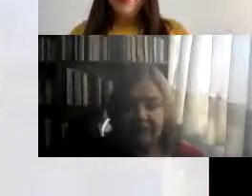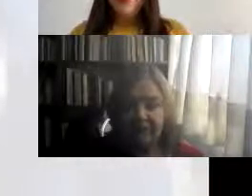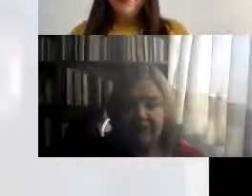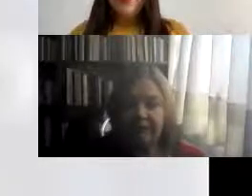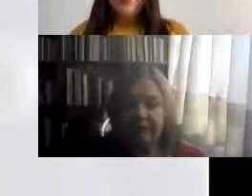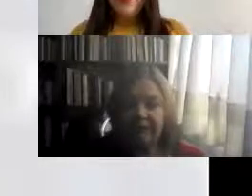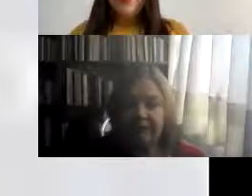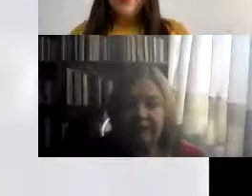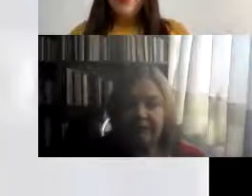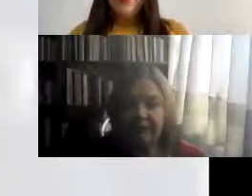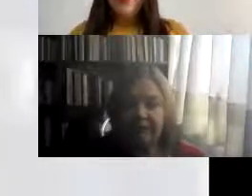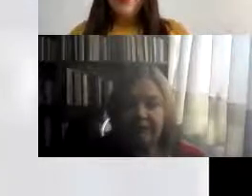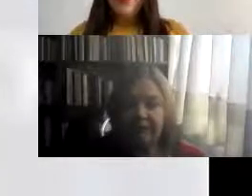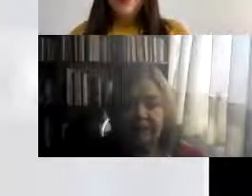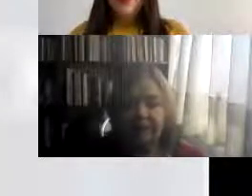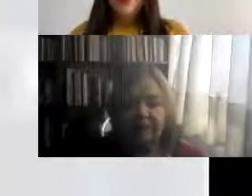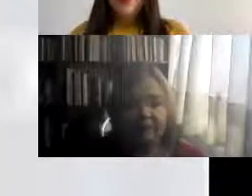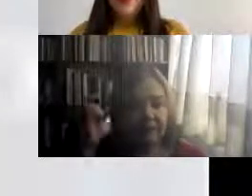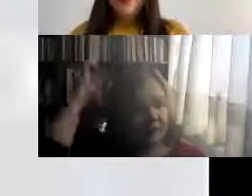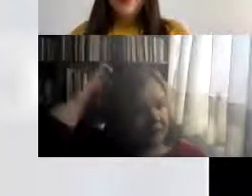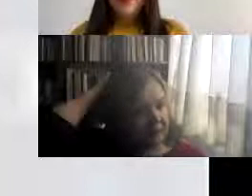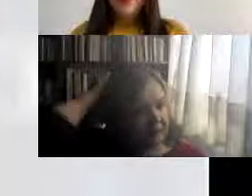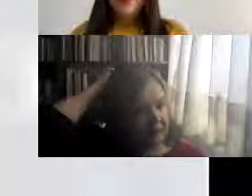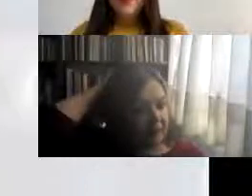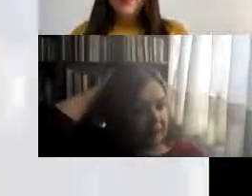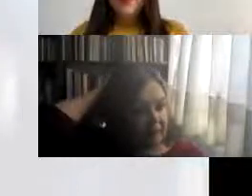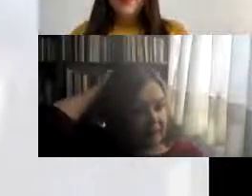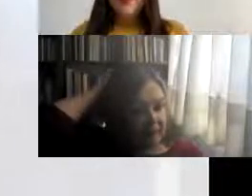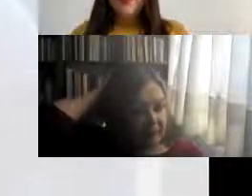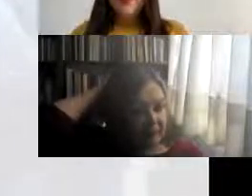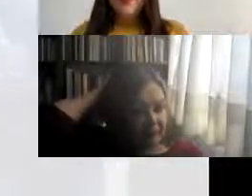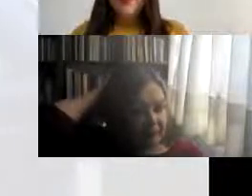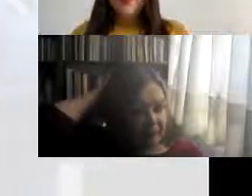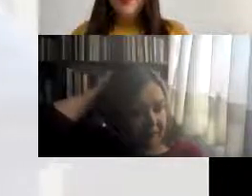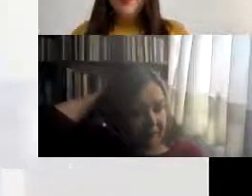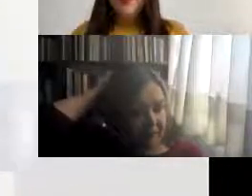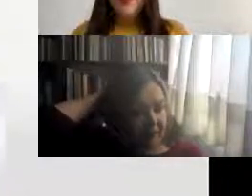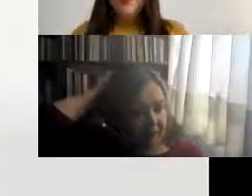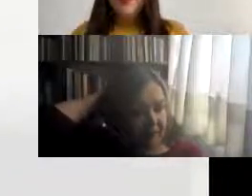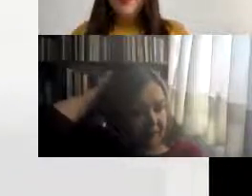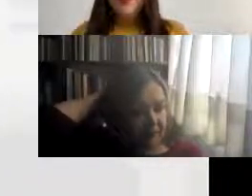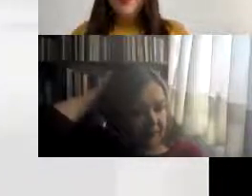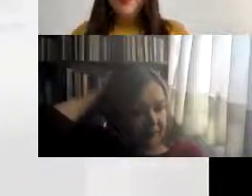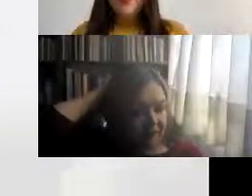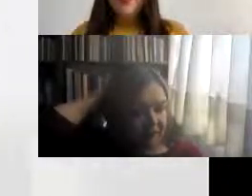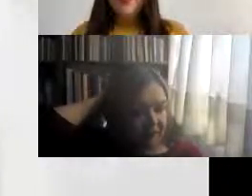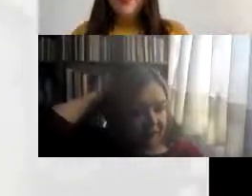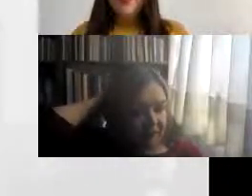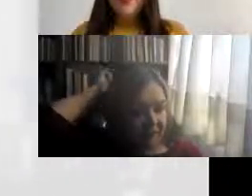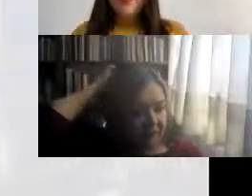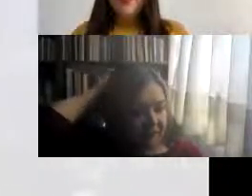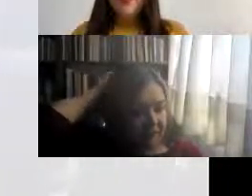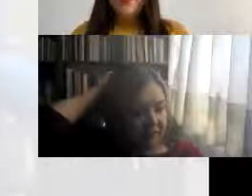virtud de que nos permite conocer de manera directa la perspectiva de las personas que realmente se ven afectadas y